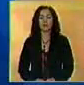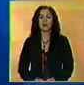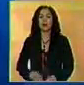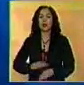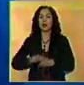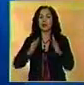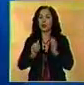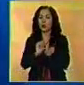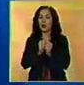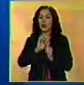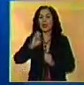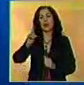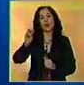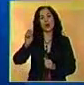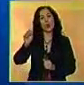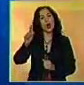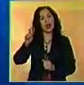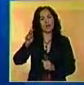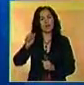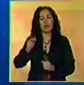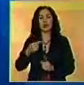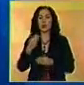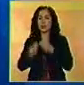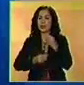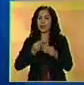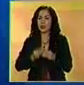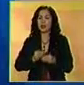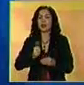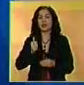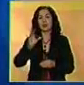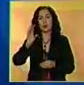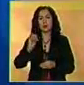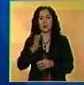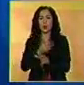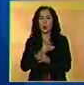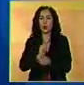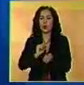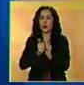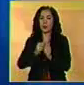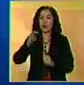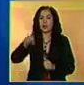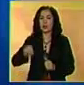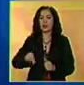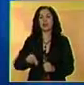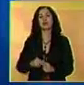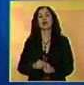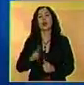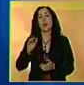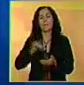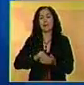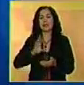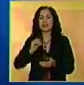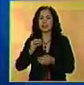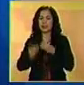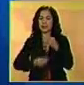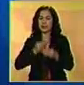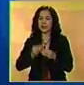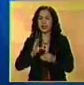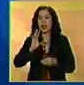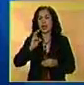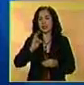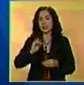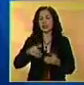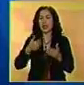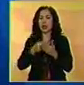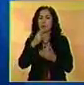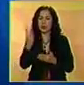El ministro del Deporte, Eduardo Álvarez, anunció la realización de los 17 Juegos Deportivos Nacionales Llanos 2007, que se van a realizar del 7